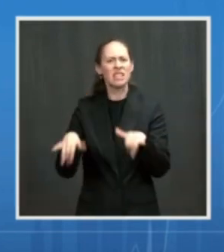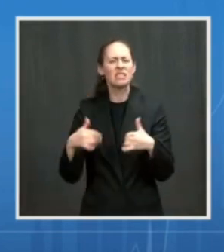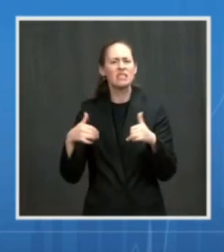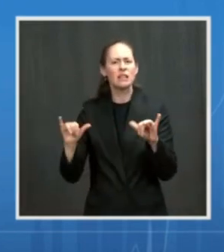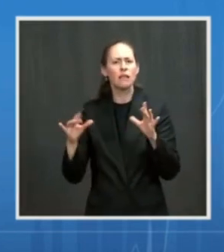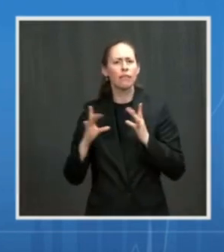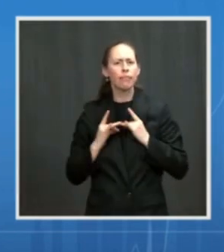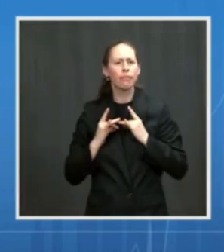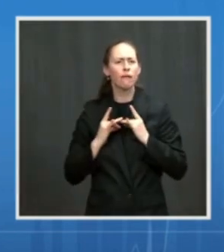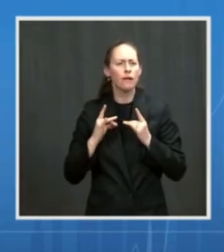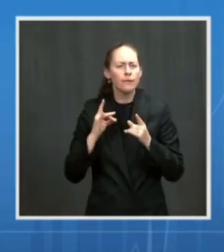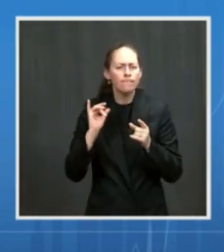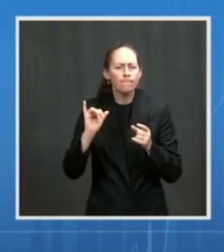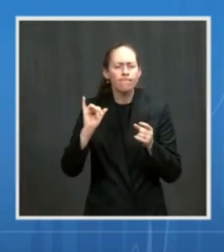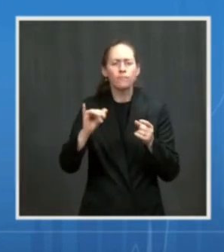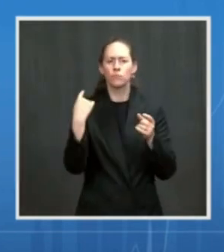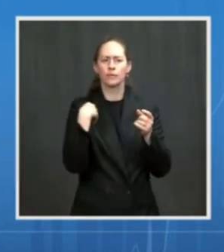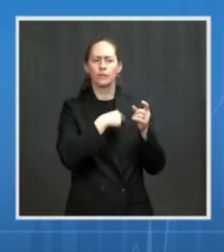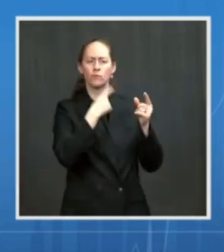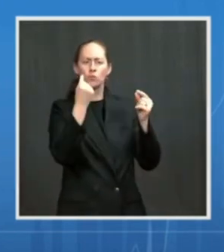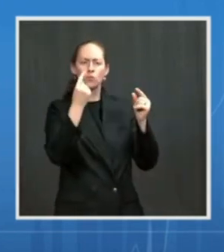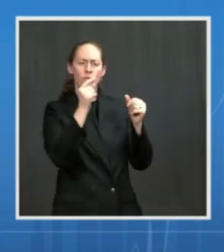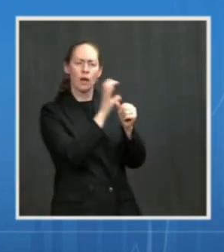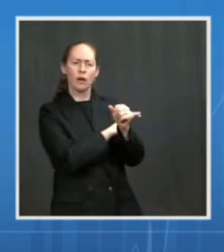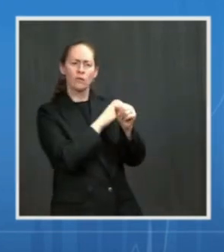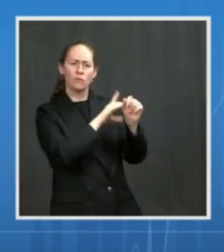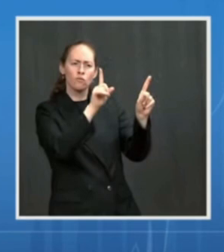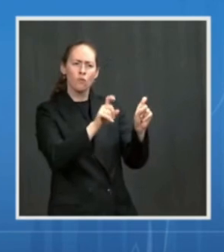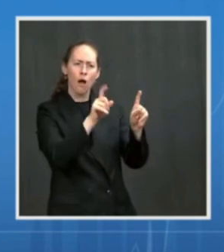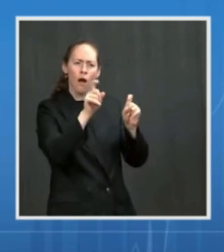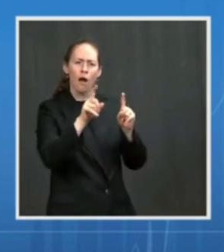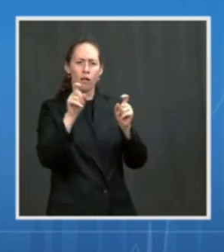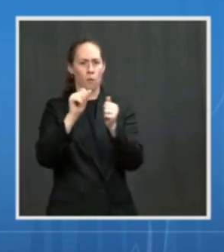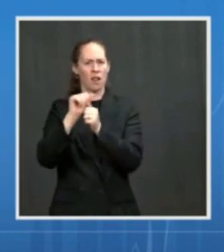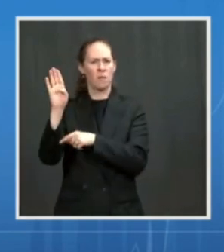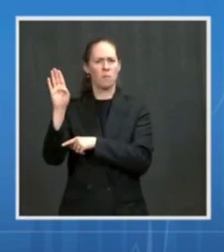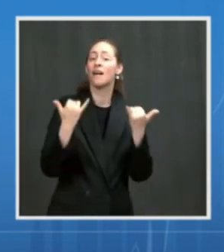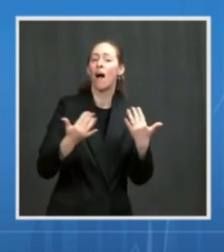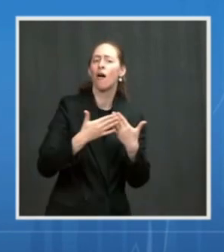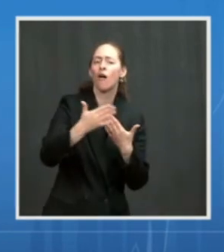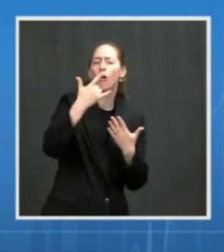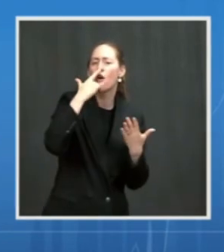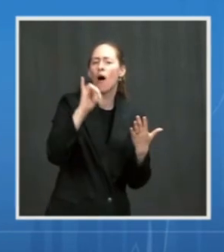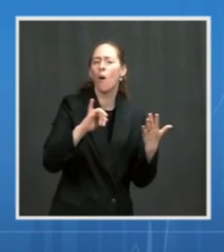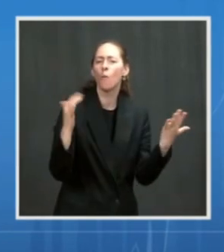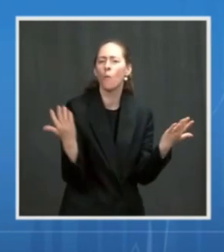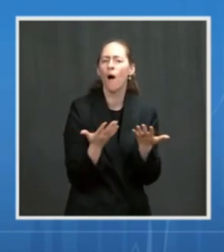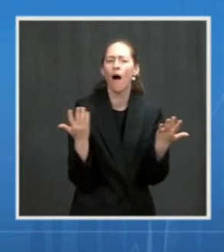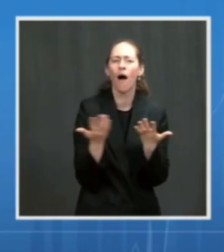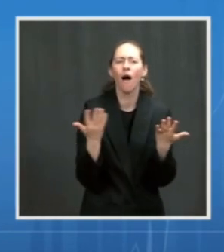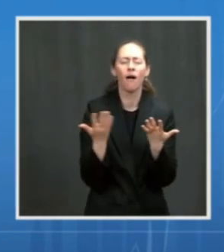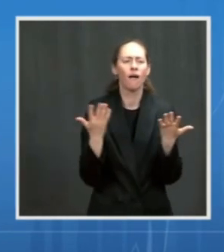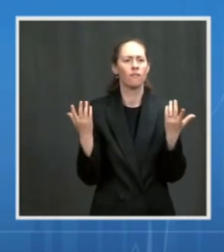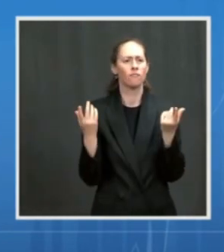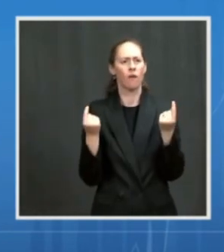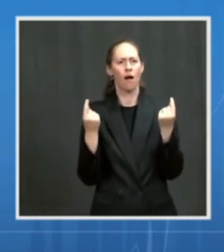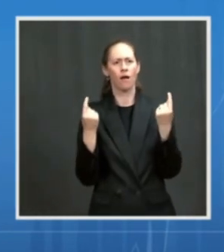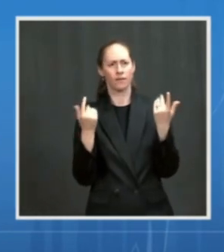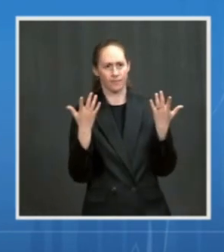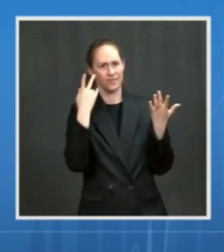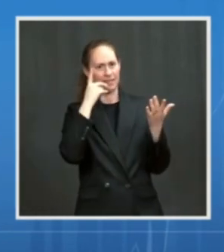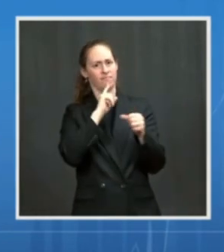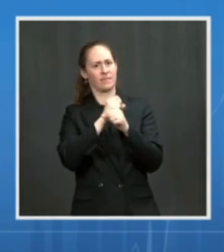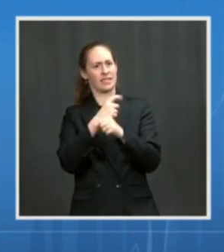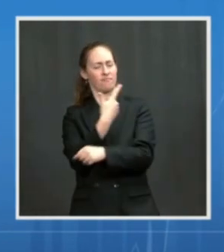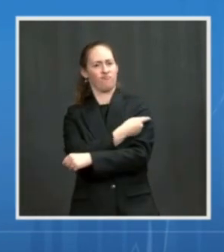y operaciones contra lo que llamamos refuerzos no específicos este jueves el equipo de respuesta especial contra kobe